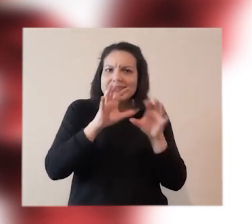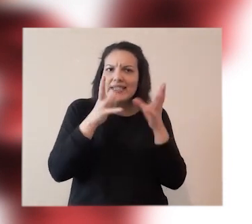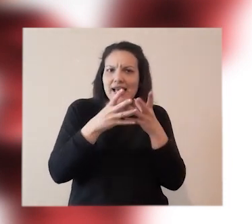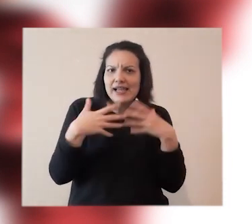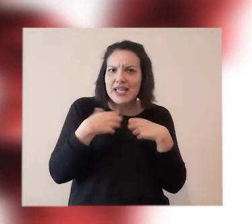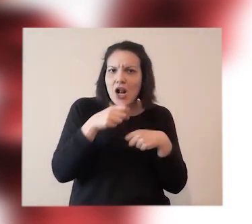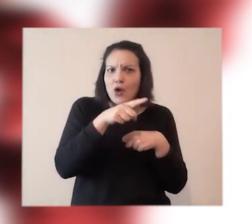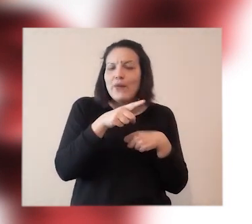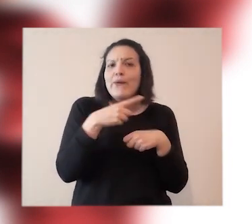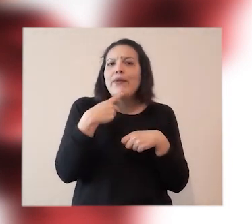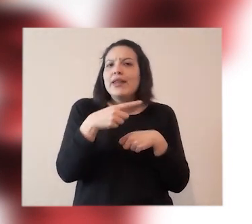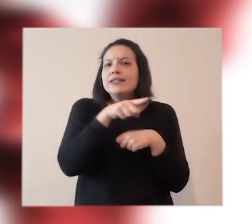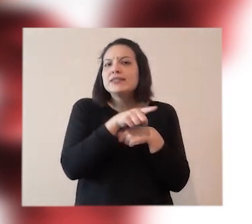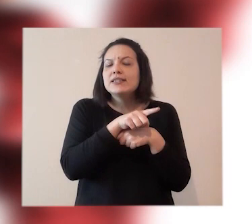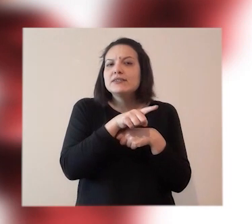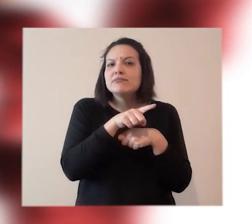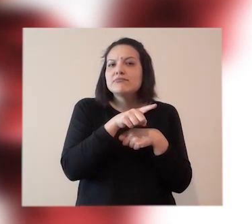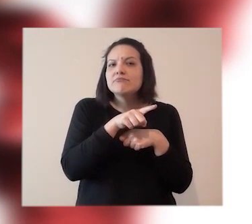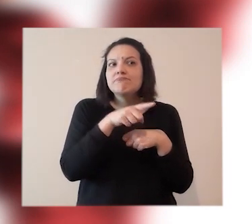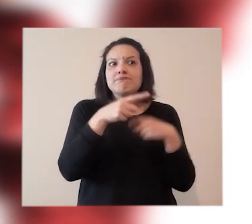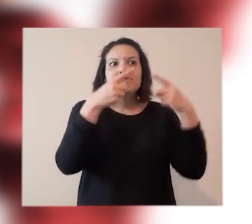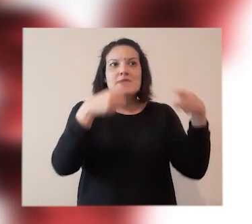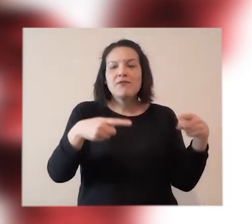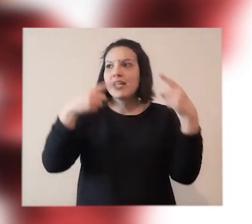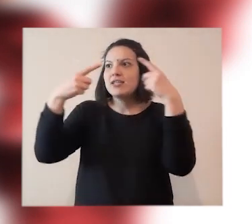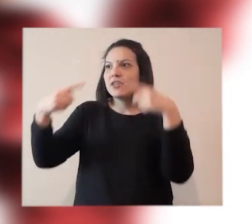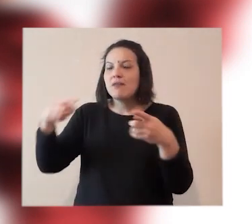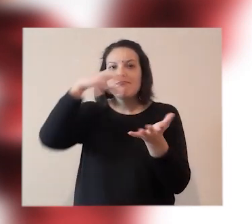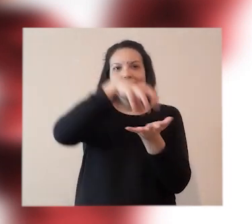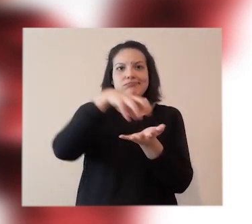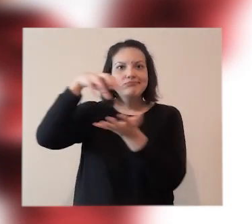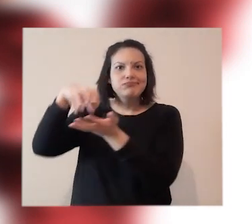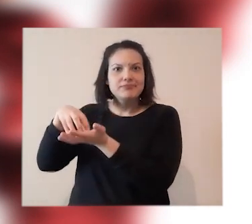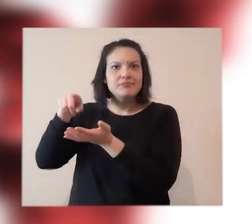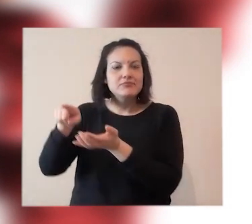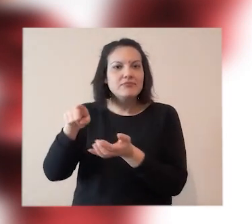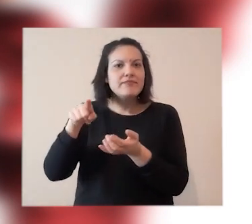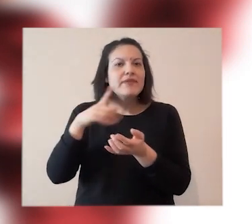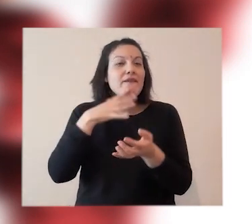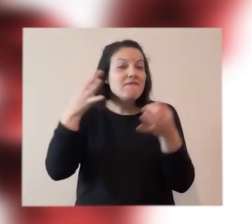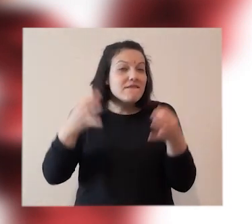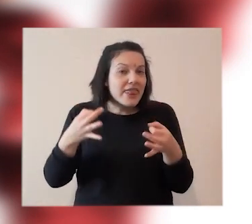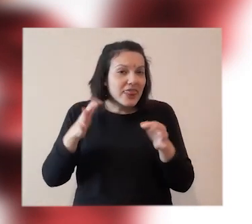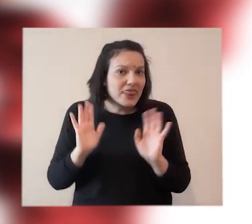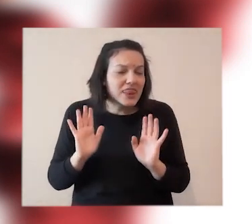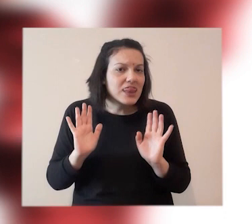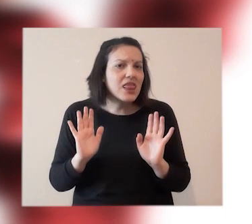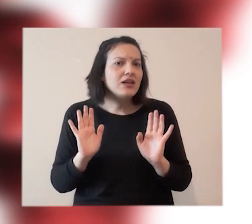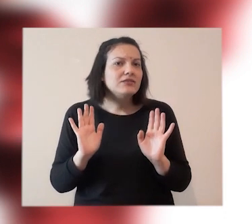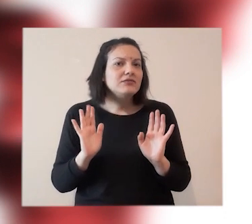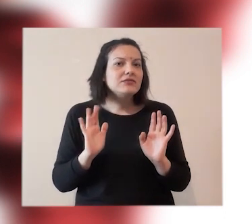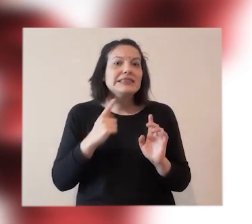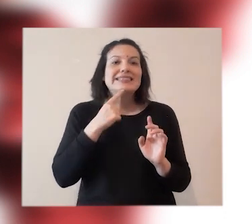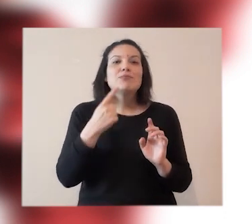ver que van a tener diferencias en lo que sugieren, pero en realidad, cuando nosotros hablamos de